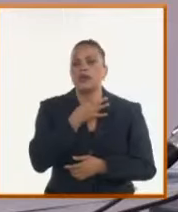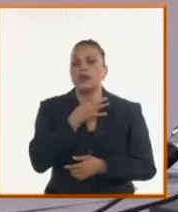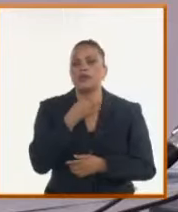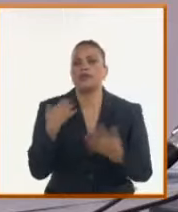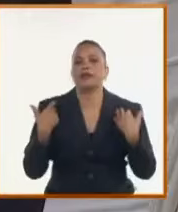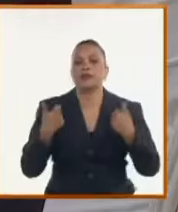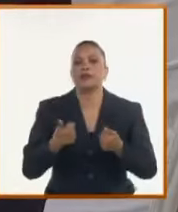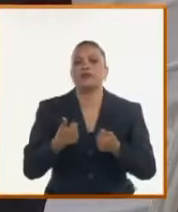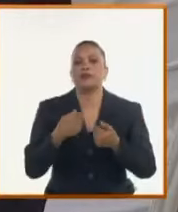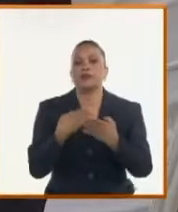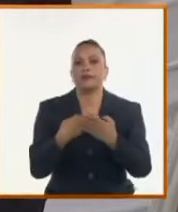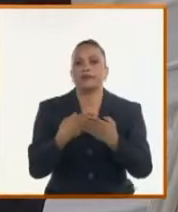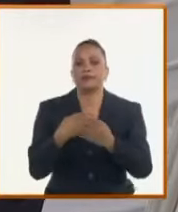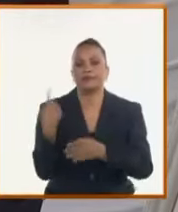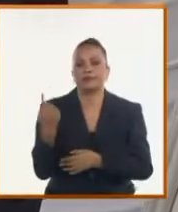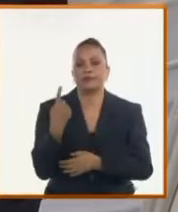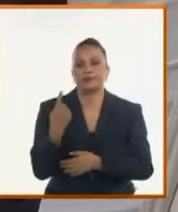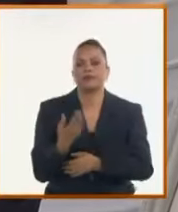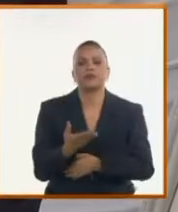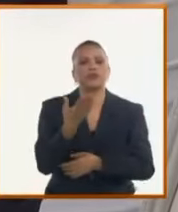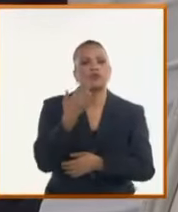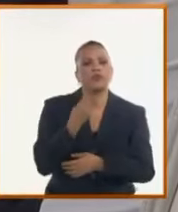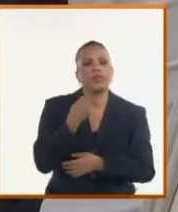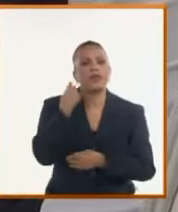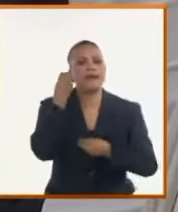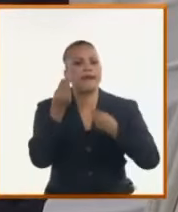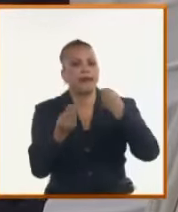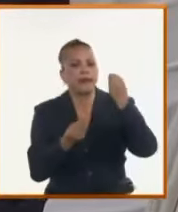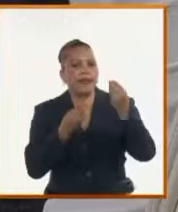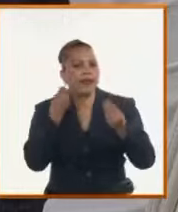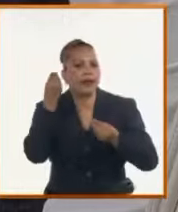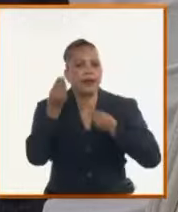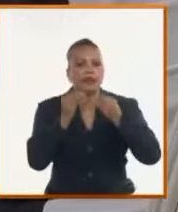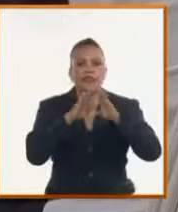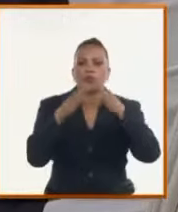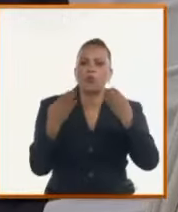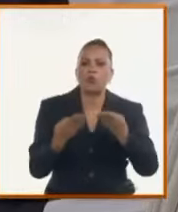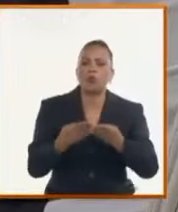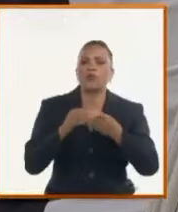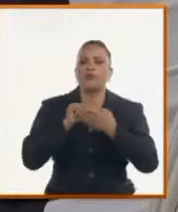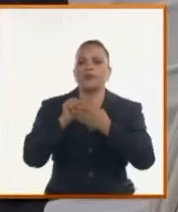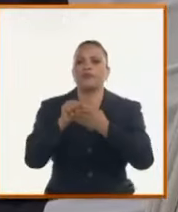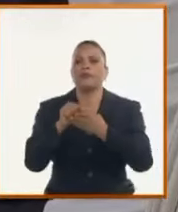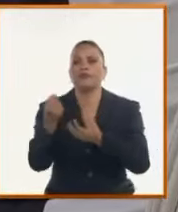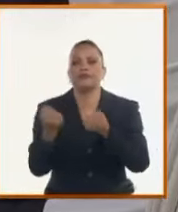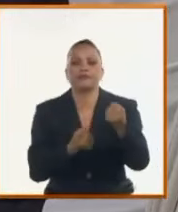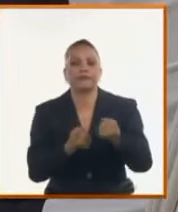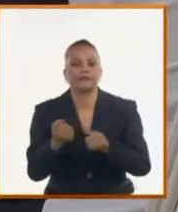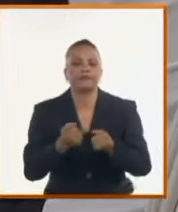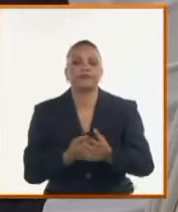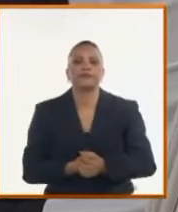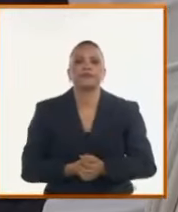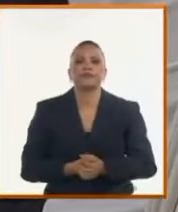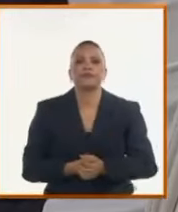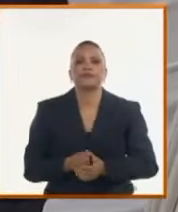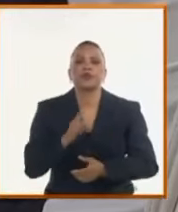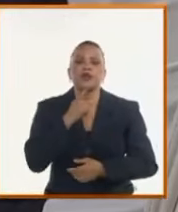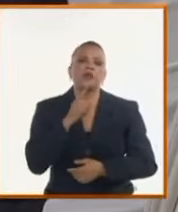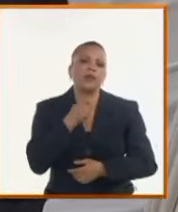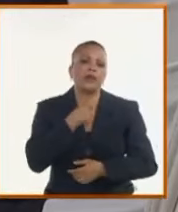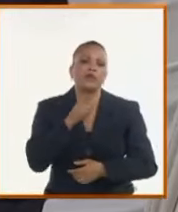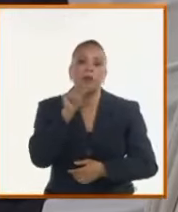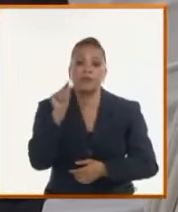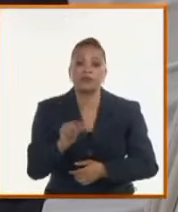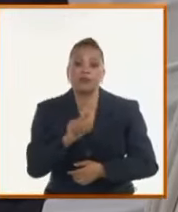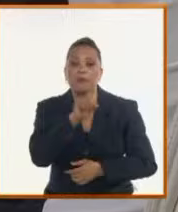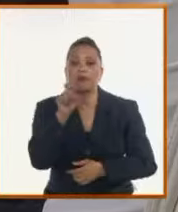que nos hable un poco de los análisis que ustedes han hecho sobre la transportación hablado una persona Bueno cómo es posible que si el tren Se trae y